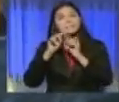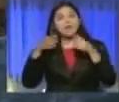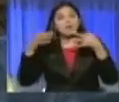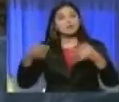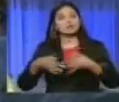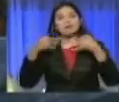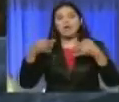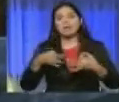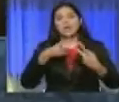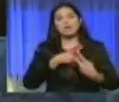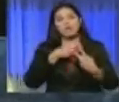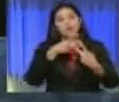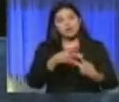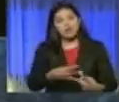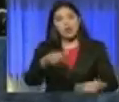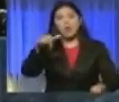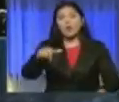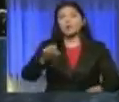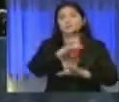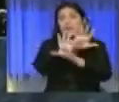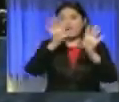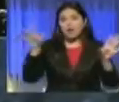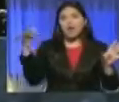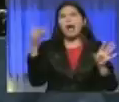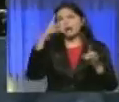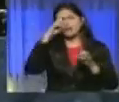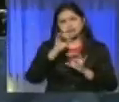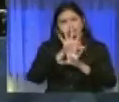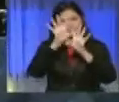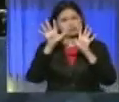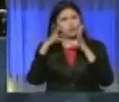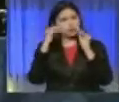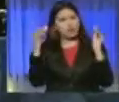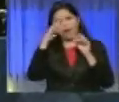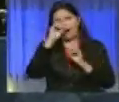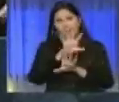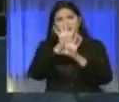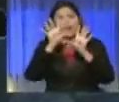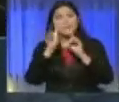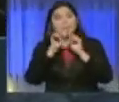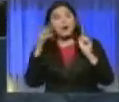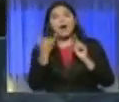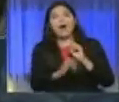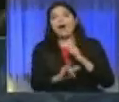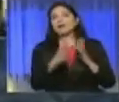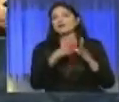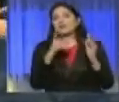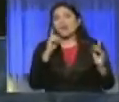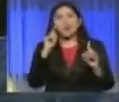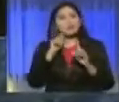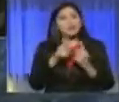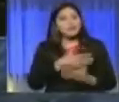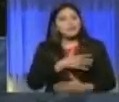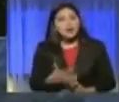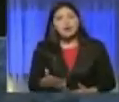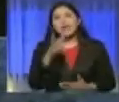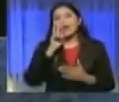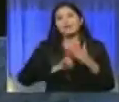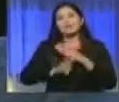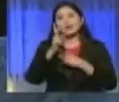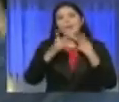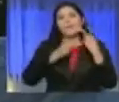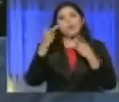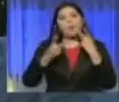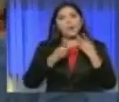la gran voluntad. Obviamente hay claridad de todas las partes de que existe toda la intención y la visión política